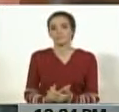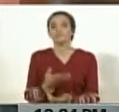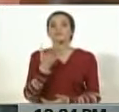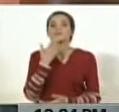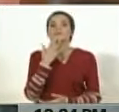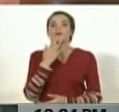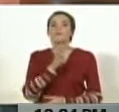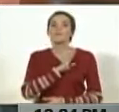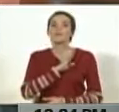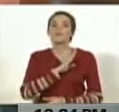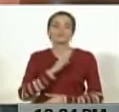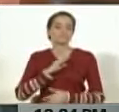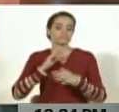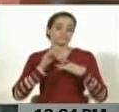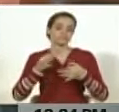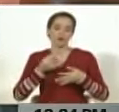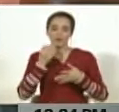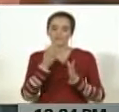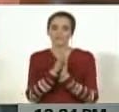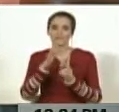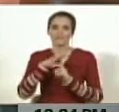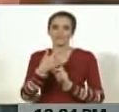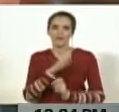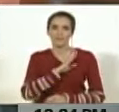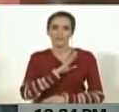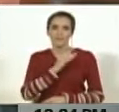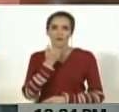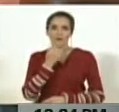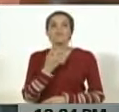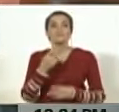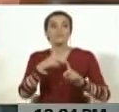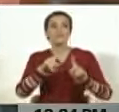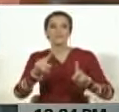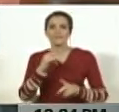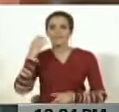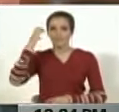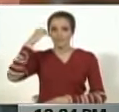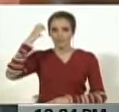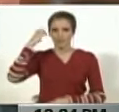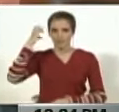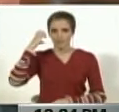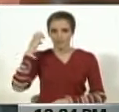de vista nuestro. En un sistema como el nuestro, distinto al europeo,